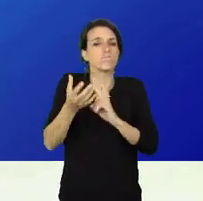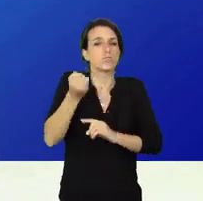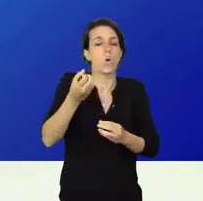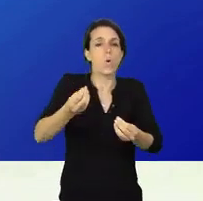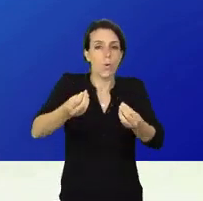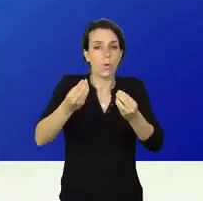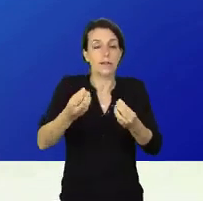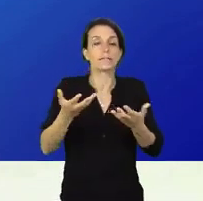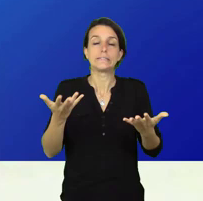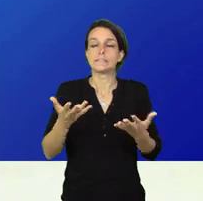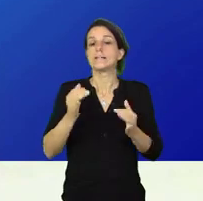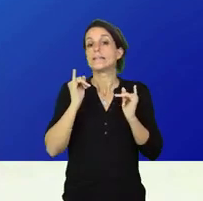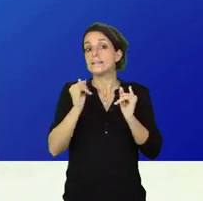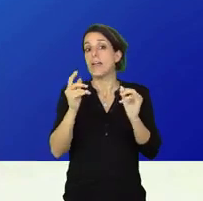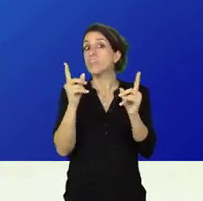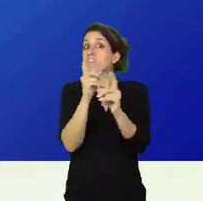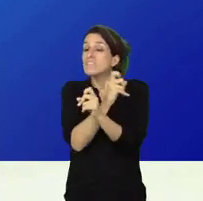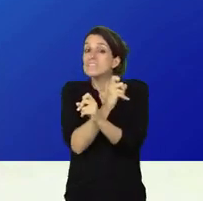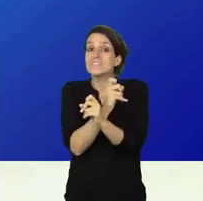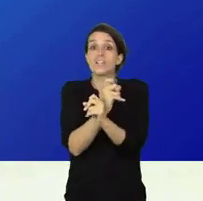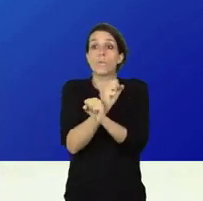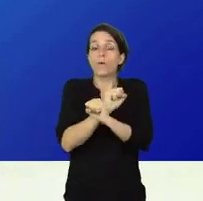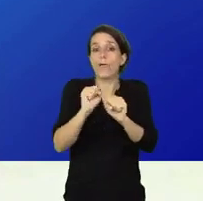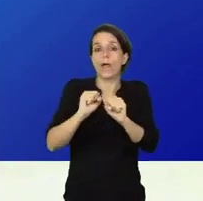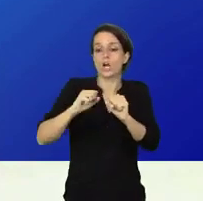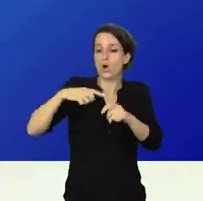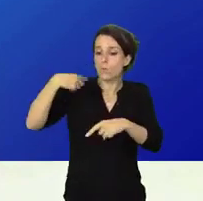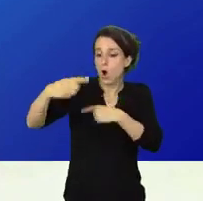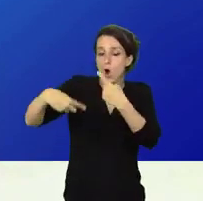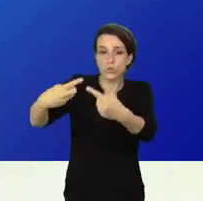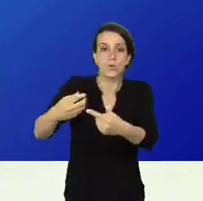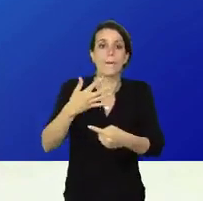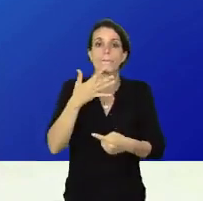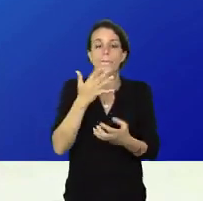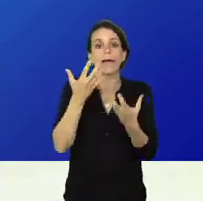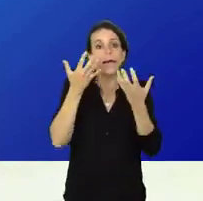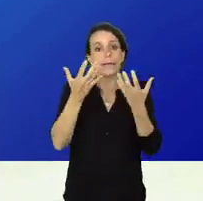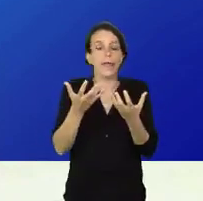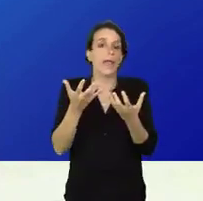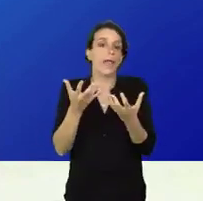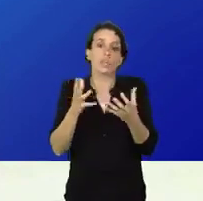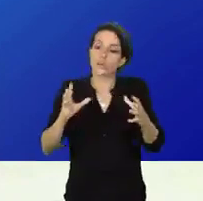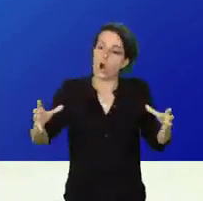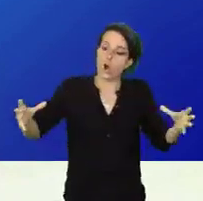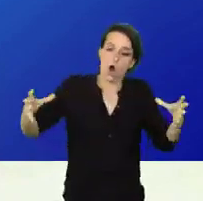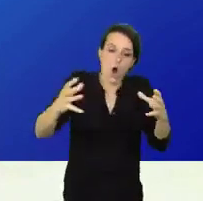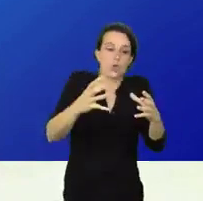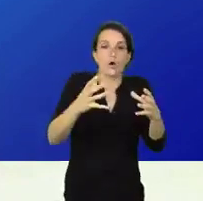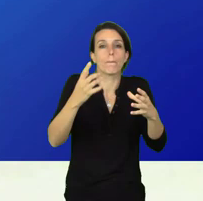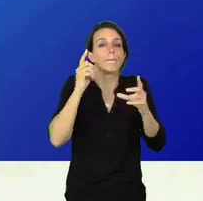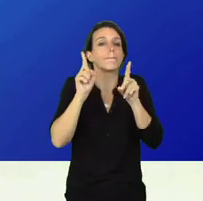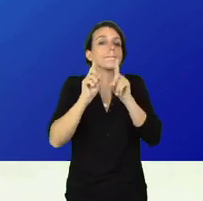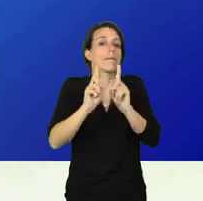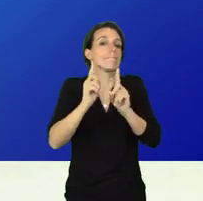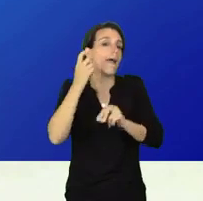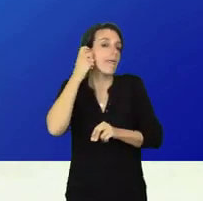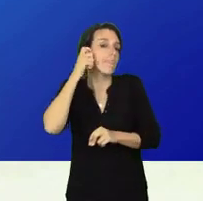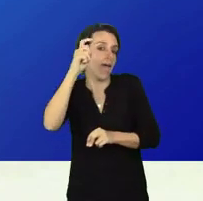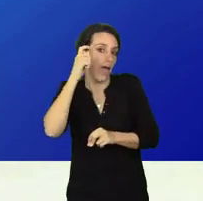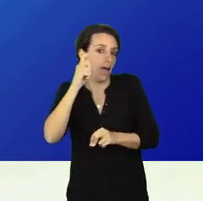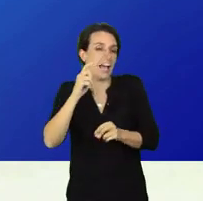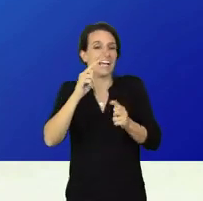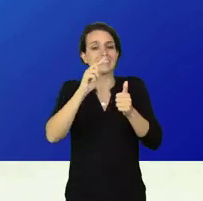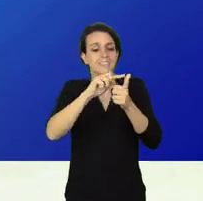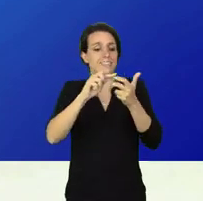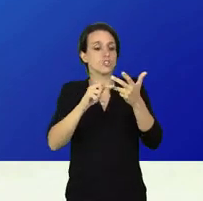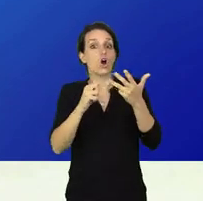Que si bien es difícil sostener algo sistemático, se trata como de tener un enfoque común que tiene que ver más o menos con